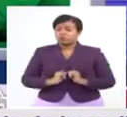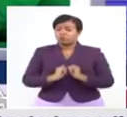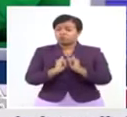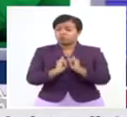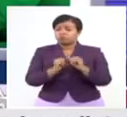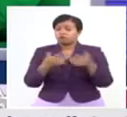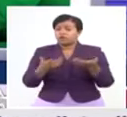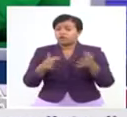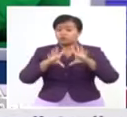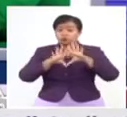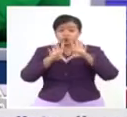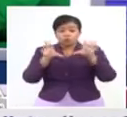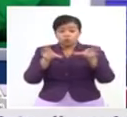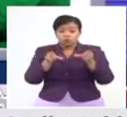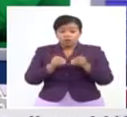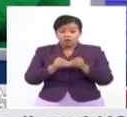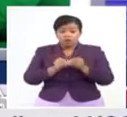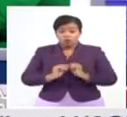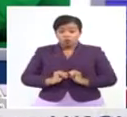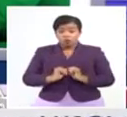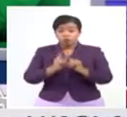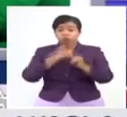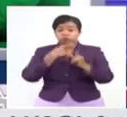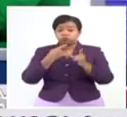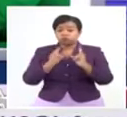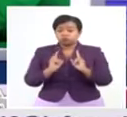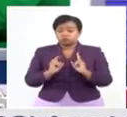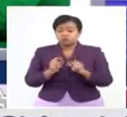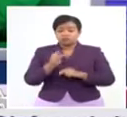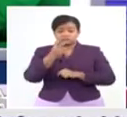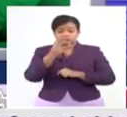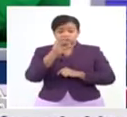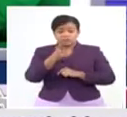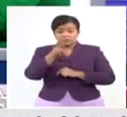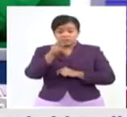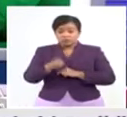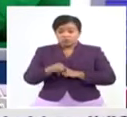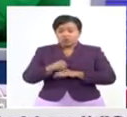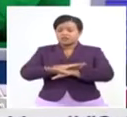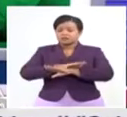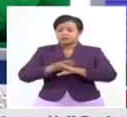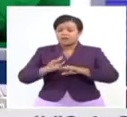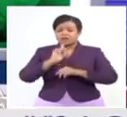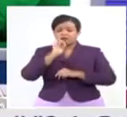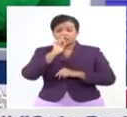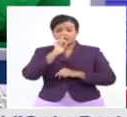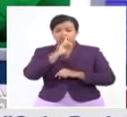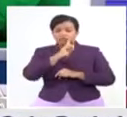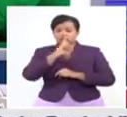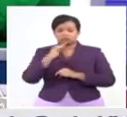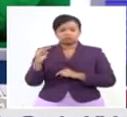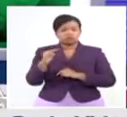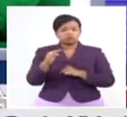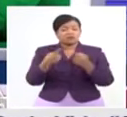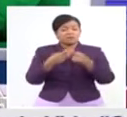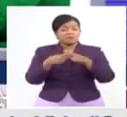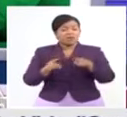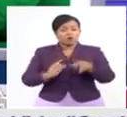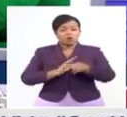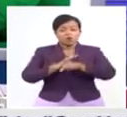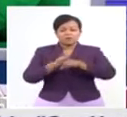informamos como fallecidos, 3 ya se encontraban con la prueba del PCR negativo.